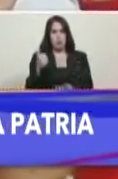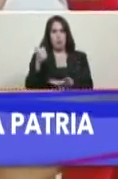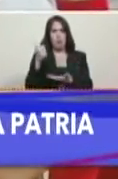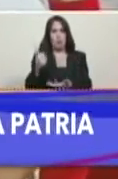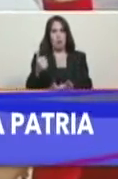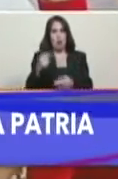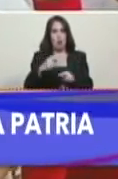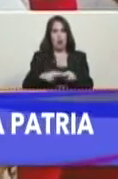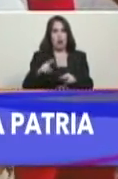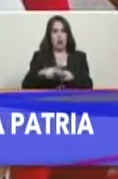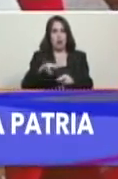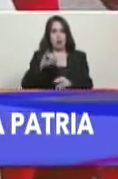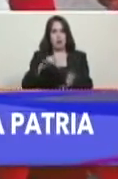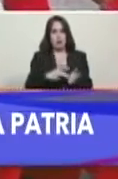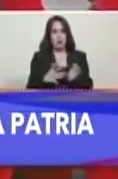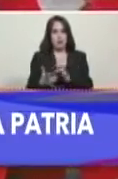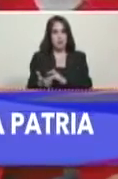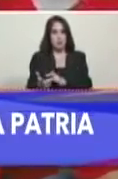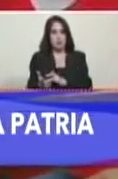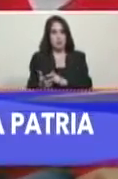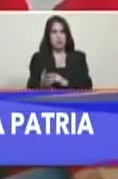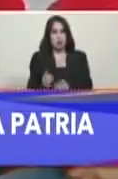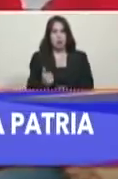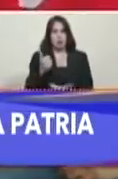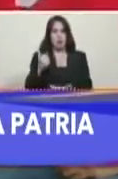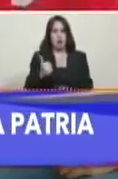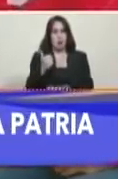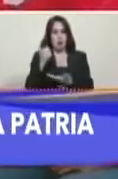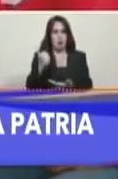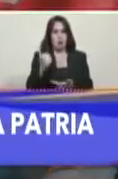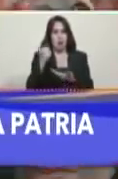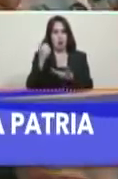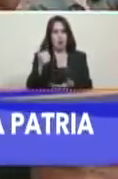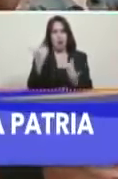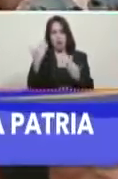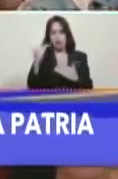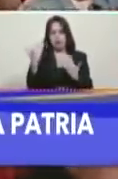Jesús, el bono del Día de Reyes y lo que falta, pues.